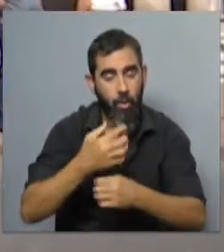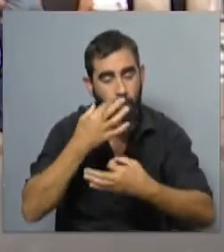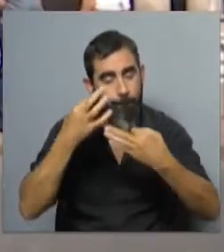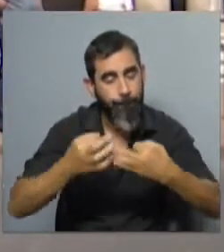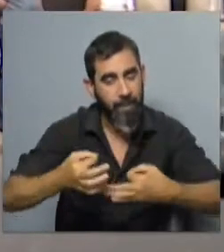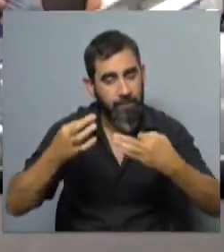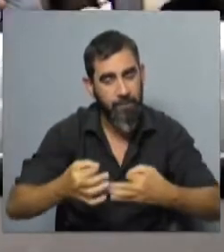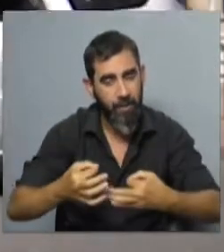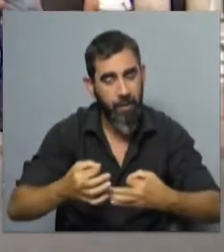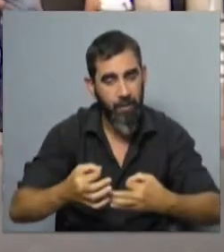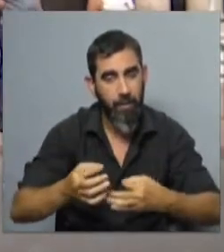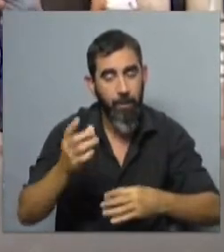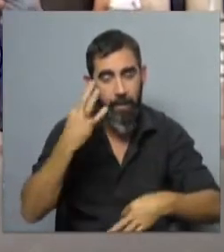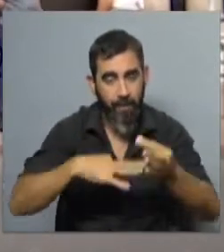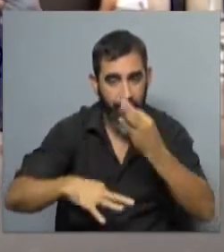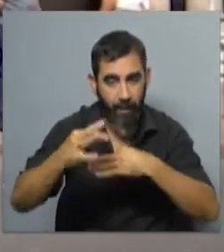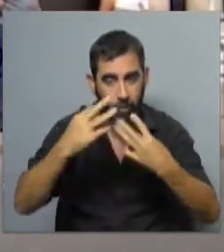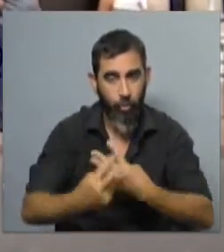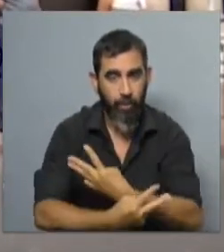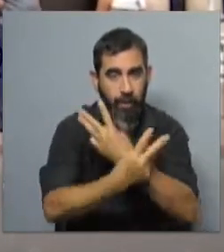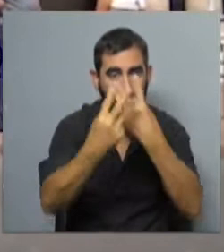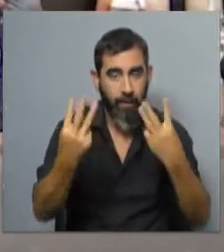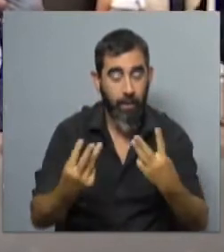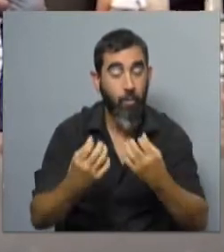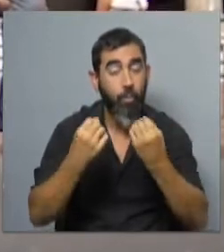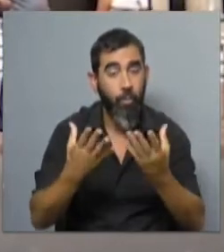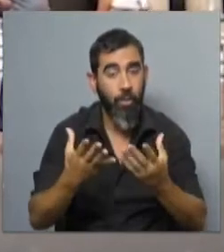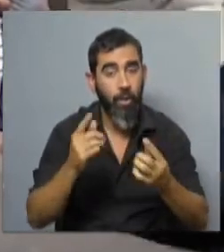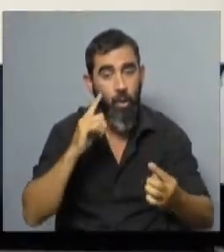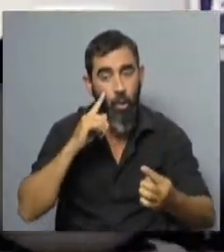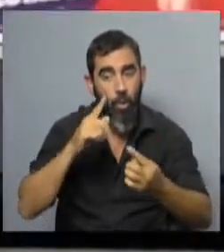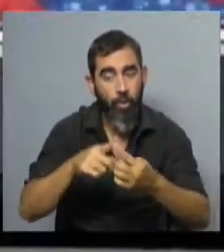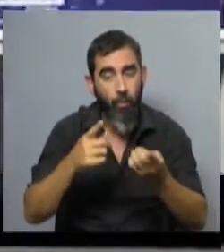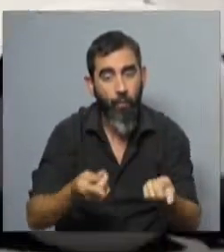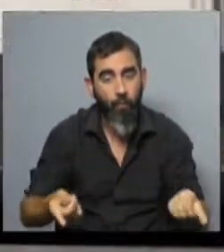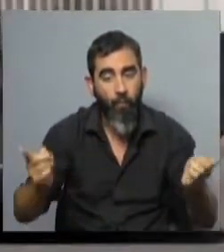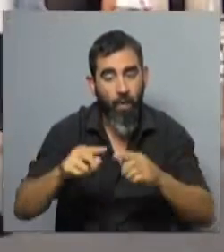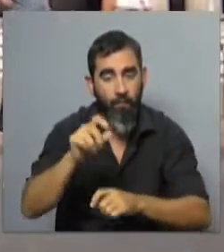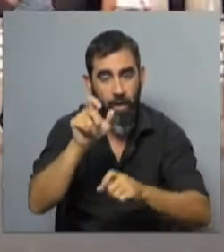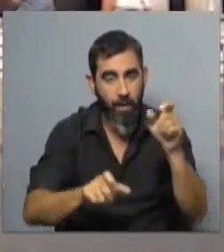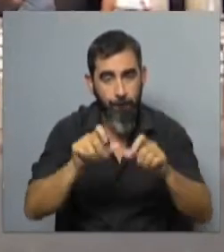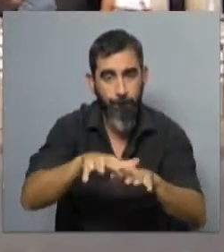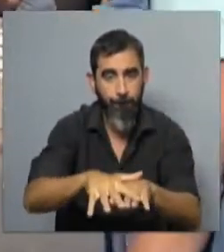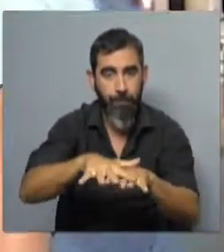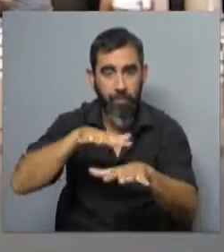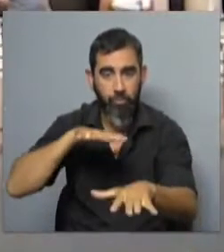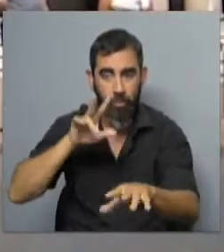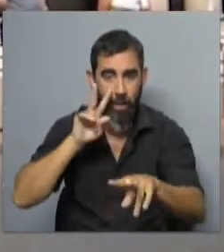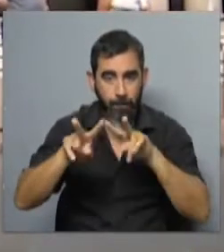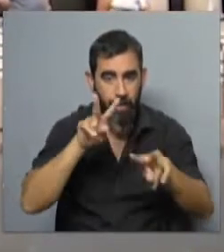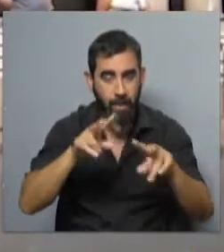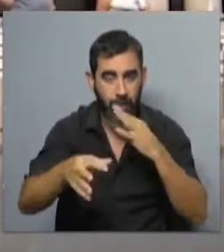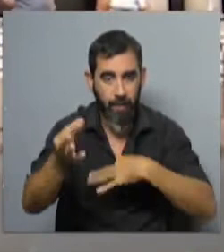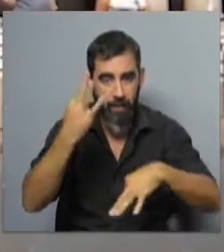especial para la comedia y para el teatro en general, ya sé que se busca el retorno de las audiencias, de los espectadores al